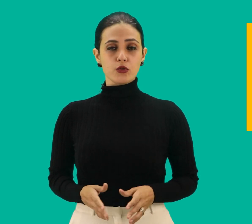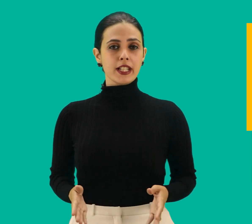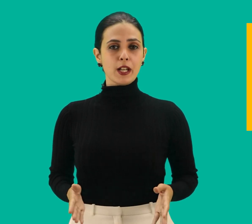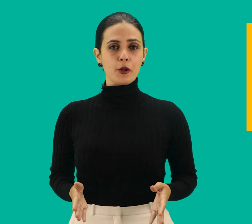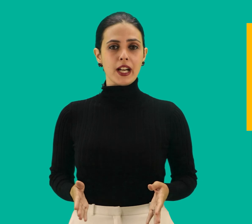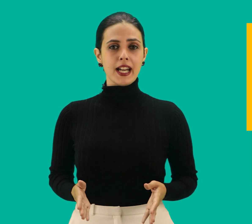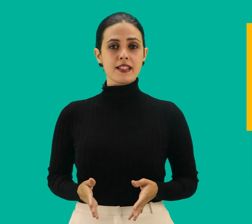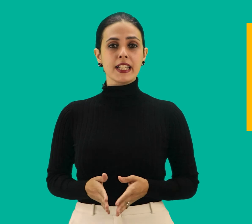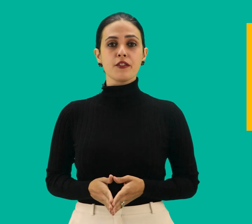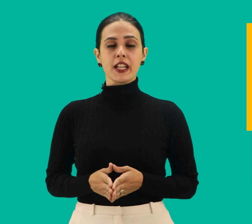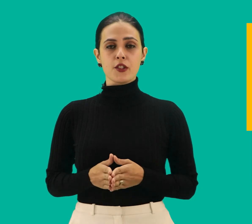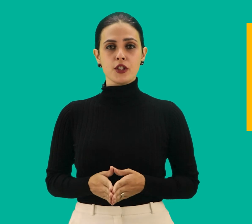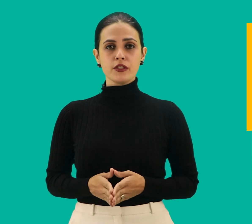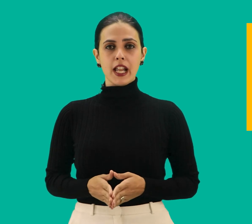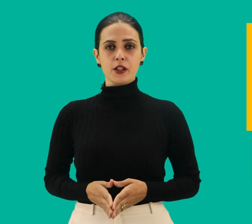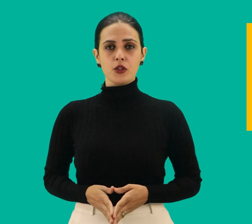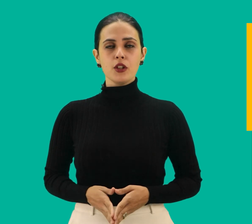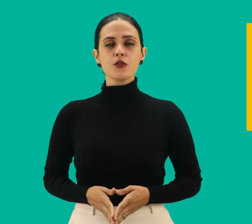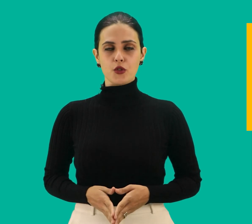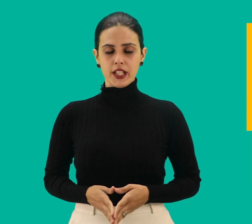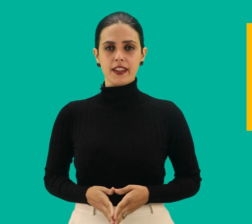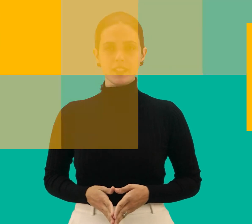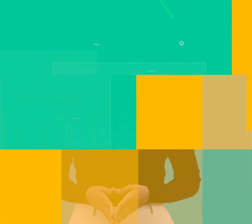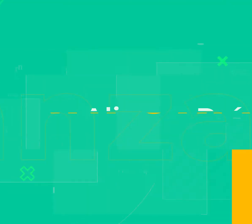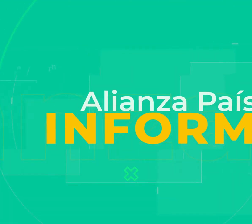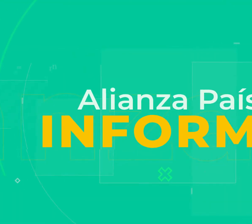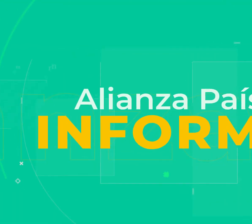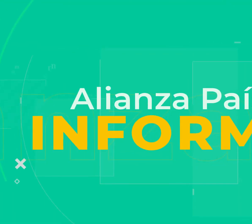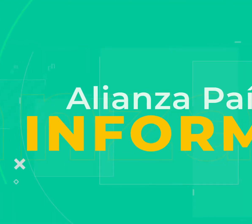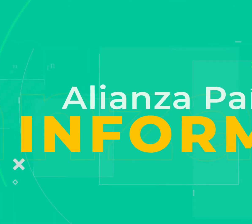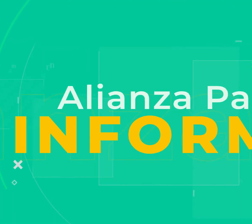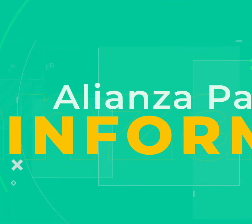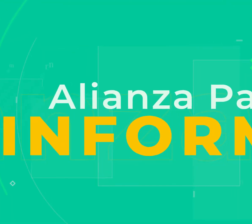y contenta por la gran significación de la reunión sostenida.